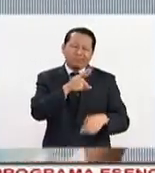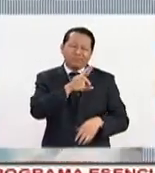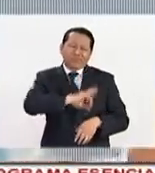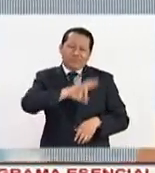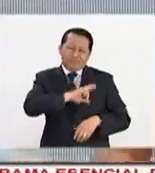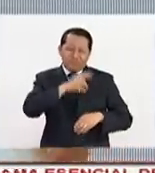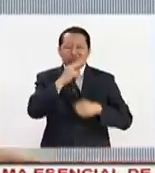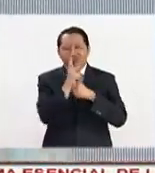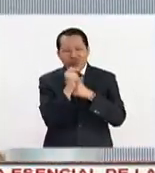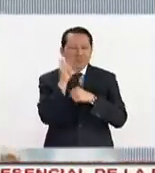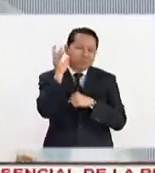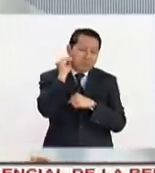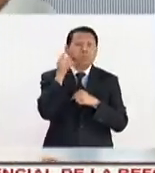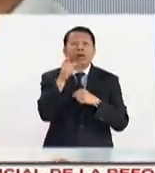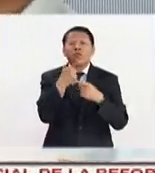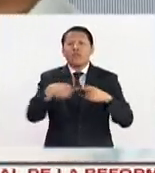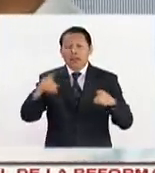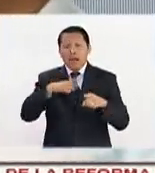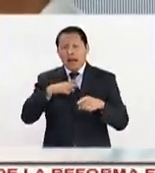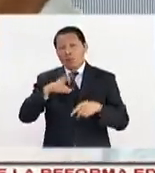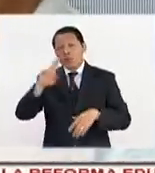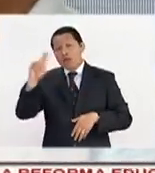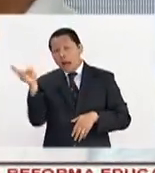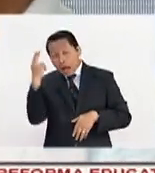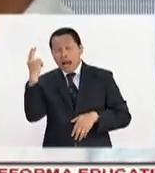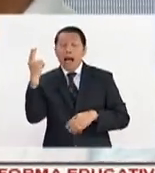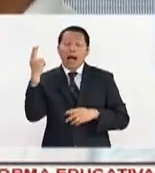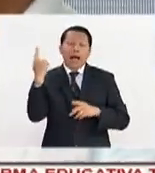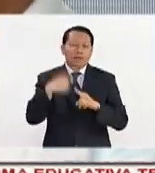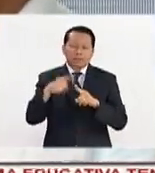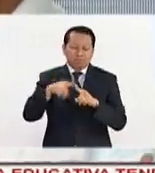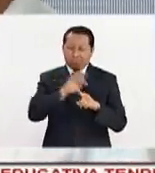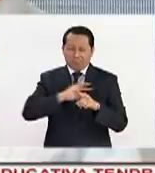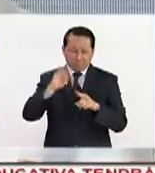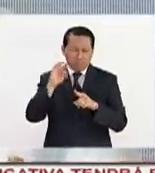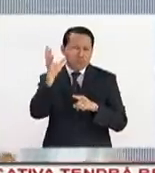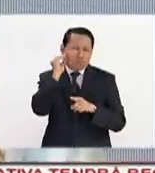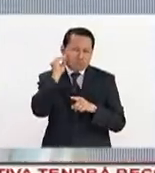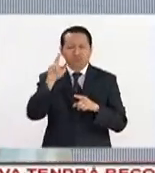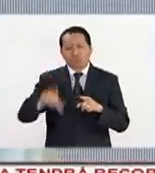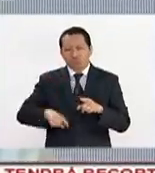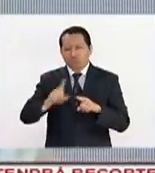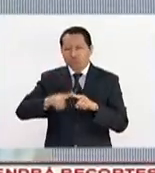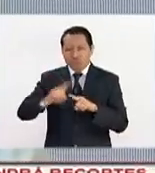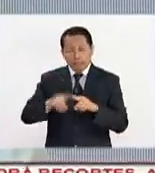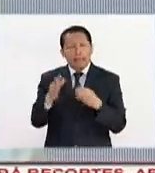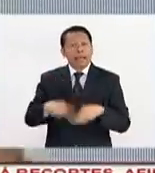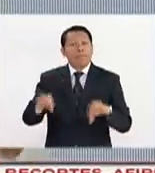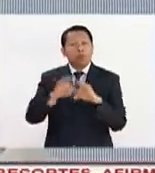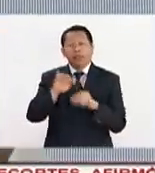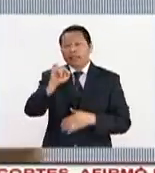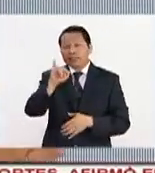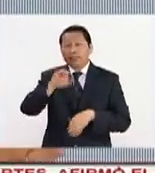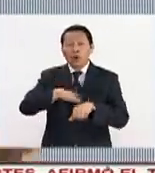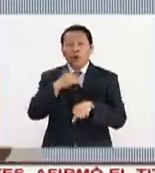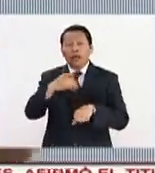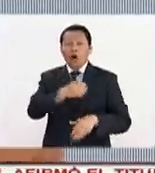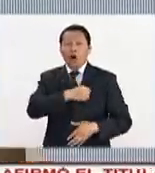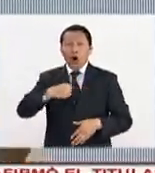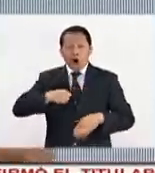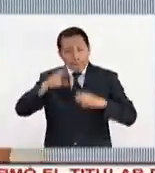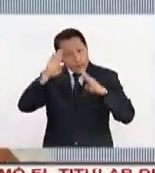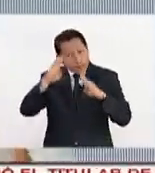medios culturales, los universitarios, juegan un papel fundamental. Juegan un papel fundamental porque tienen ese